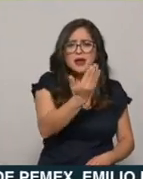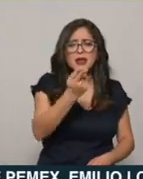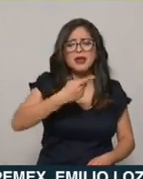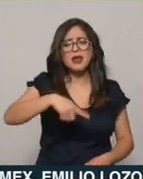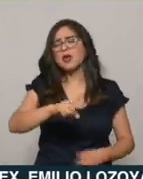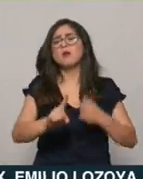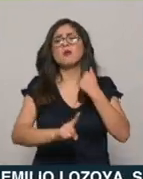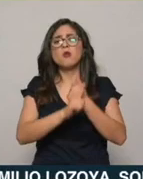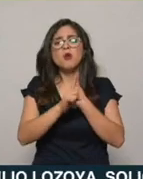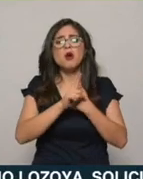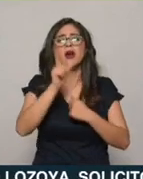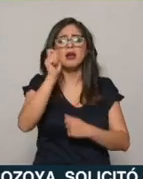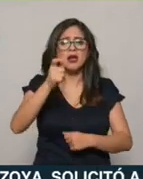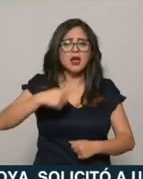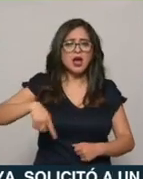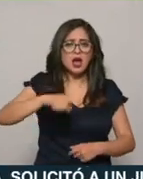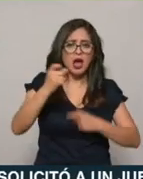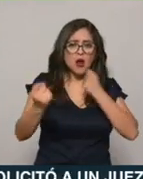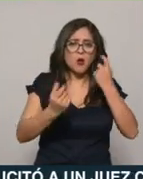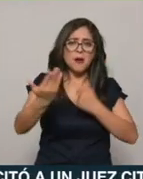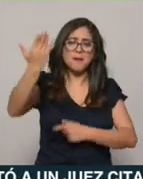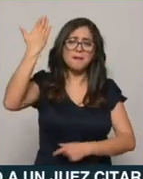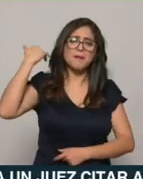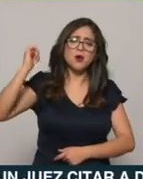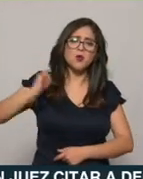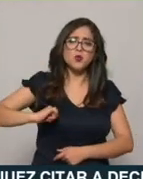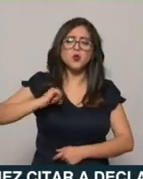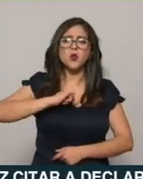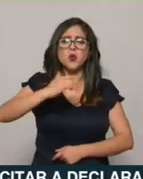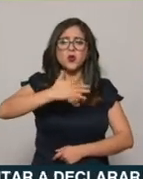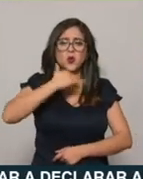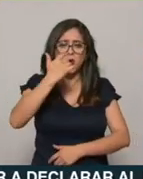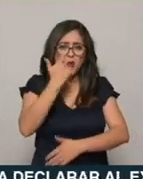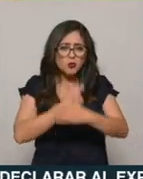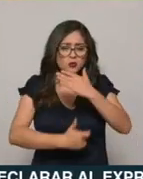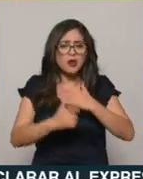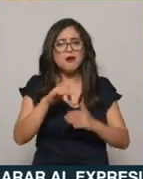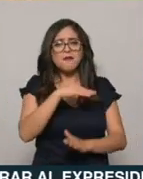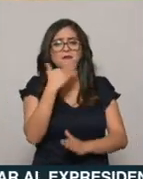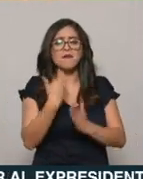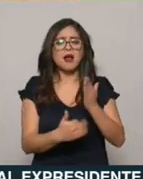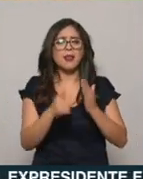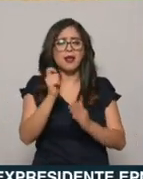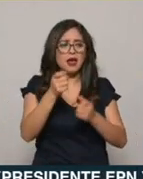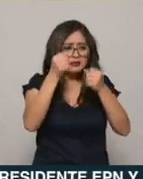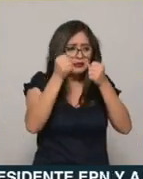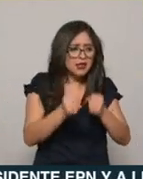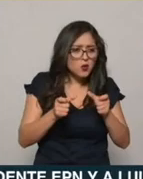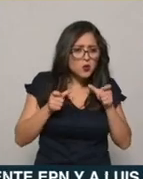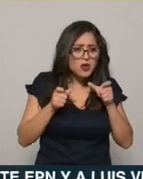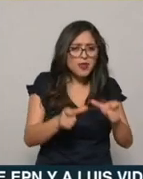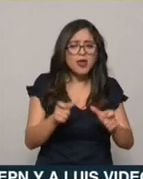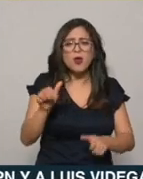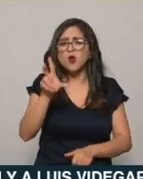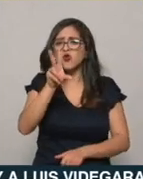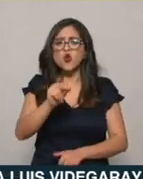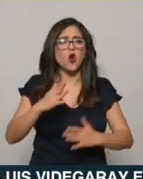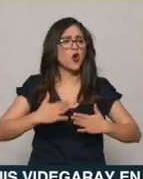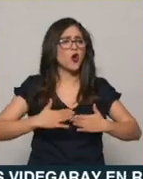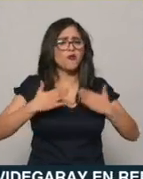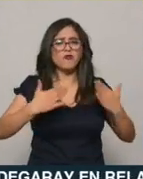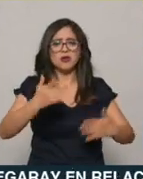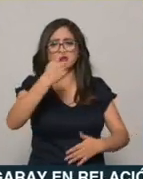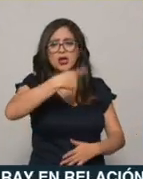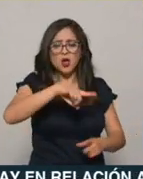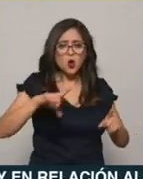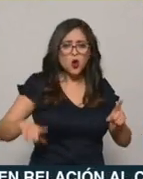daños colectivos por el abuso de la corrupción, el crecimiento desmedido de la inseguridad y la desconfianza de un gobierno que no deja